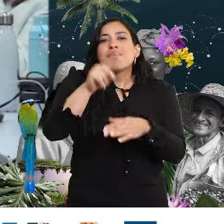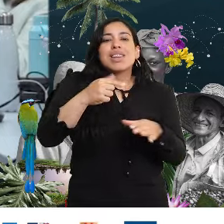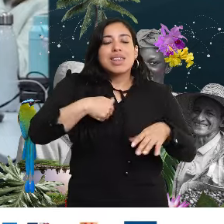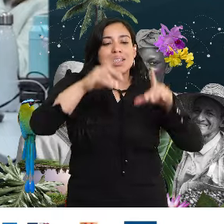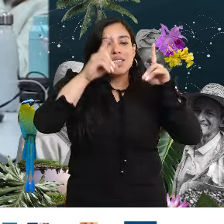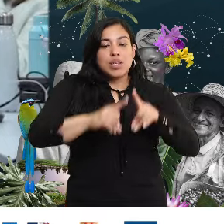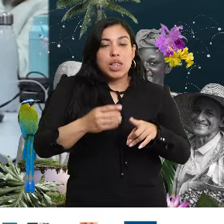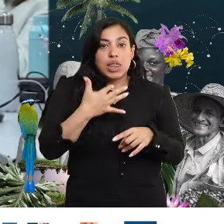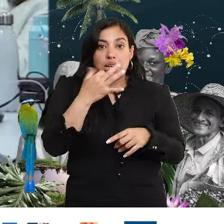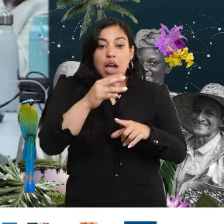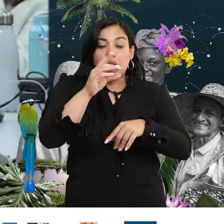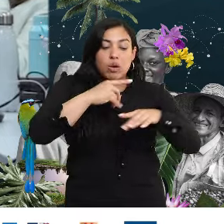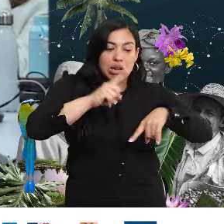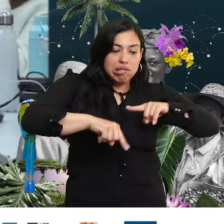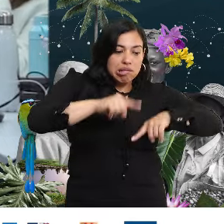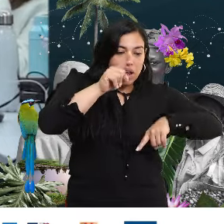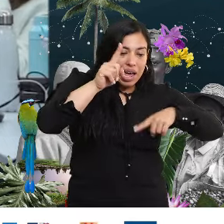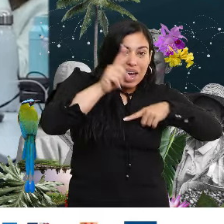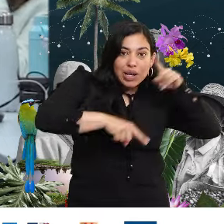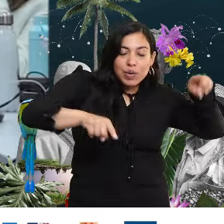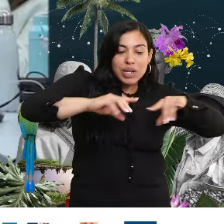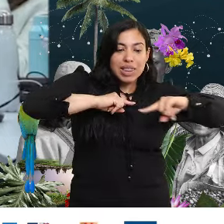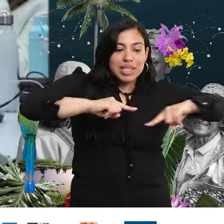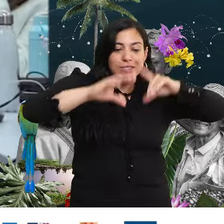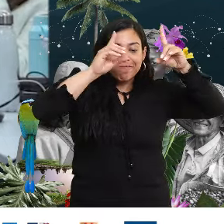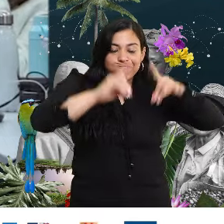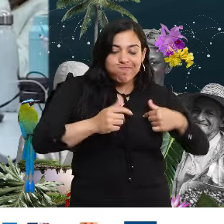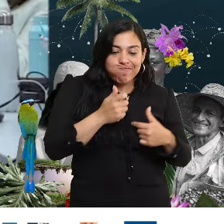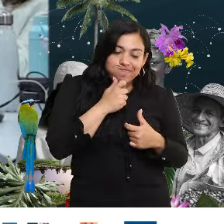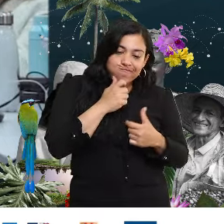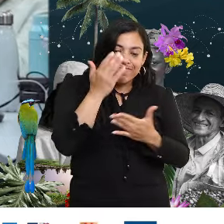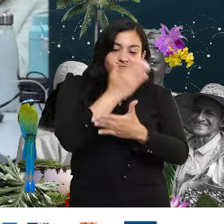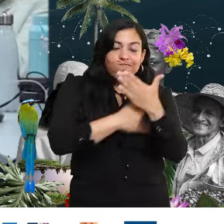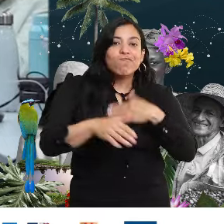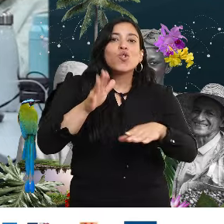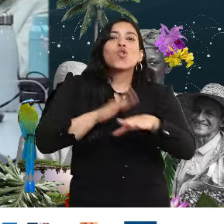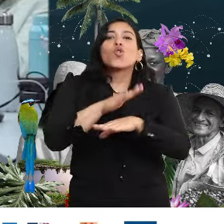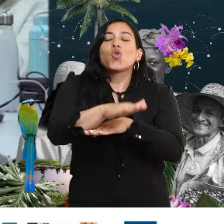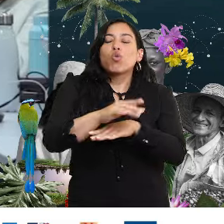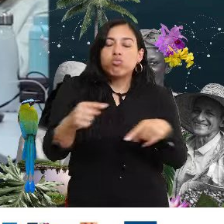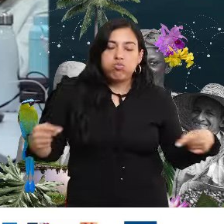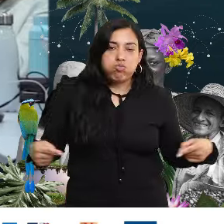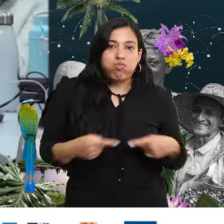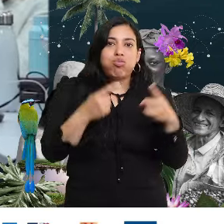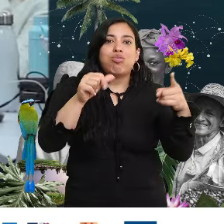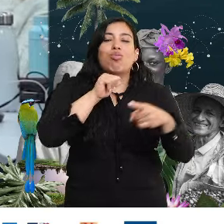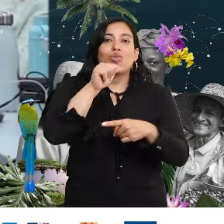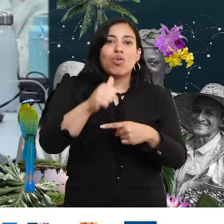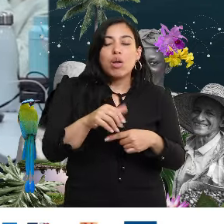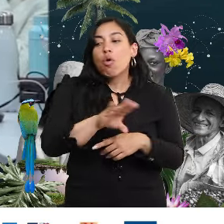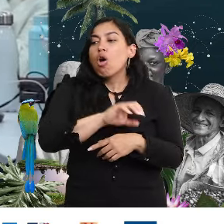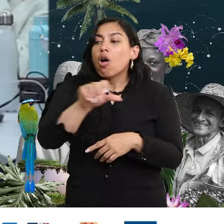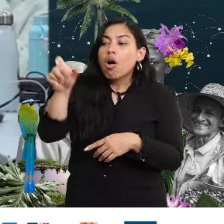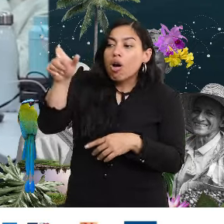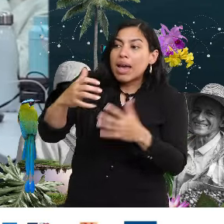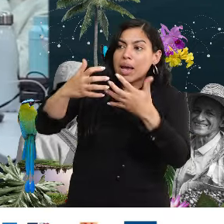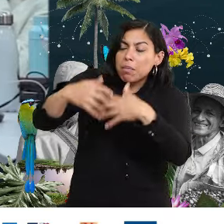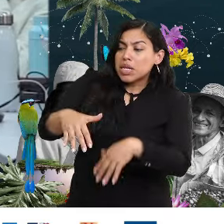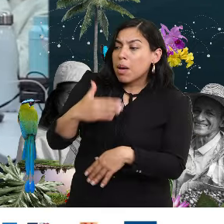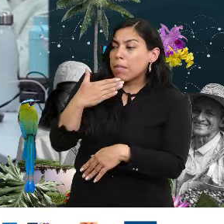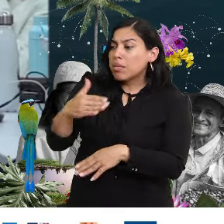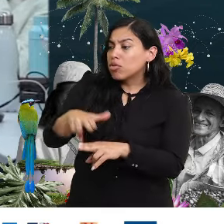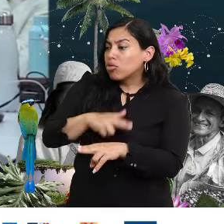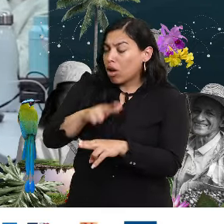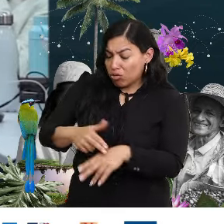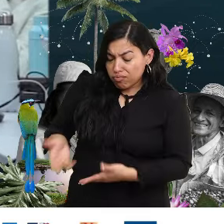inclusive decisiones administrativas o legislativas, están generando muchísimas confrontaciones, licencias ambientales que han